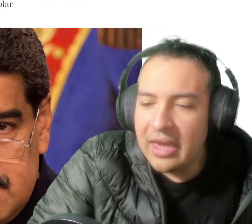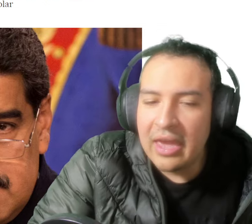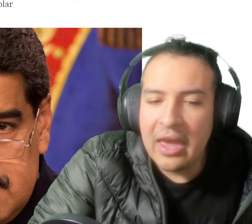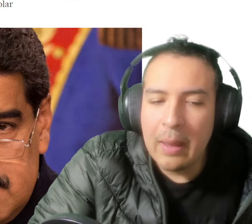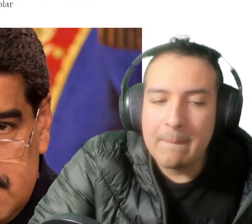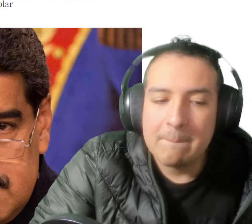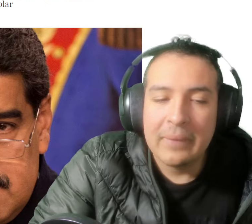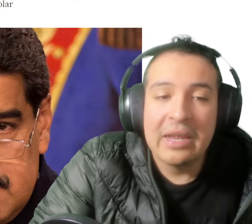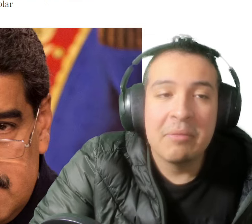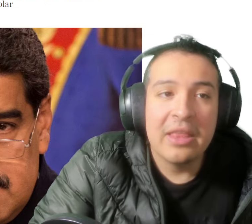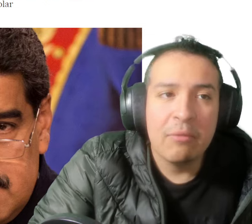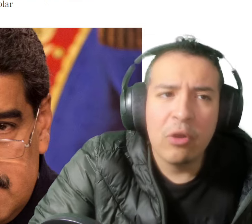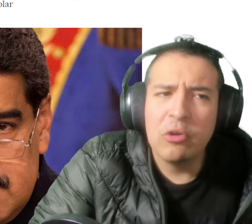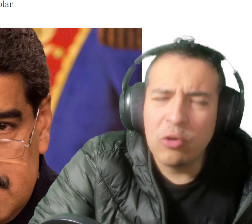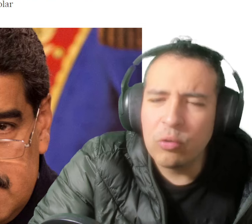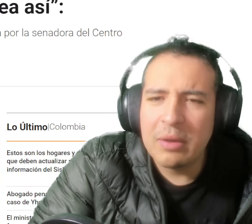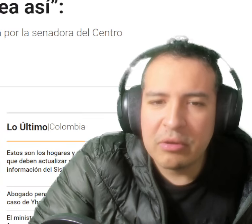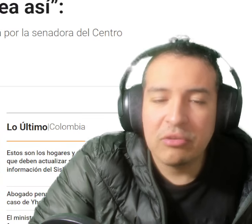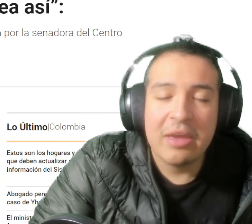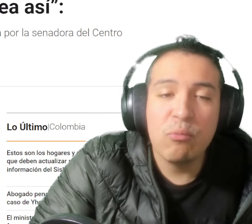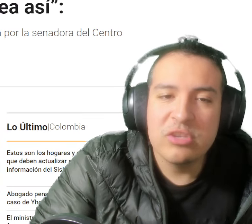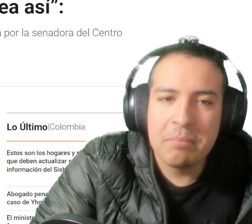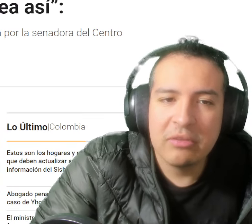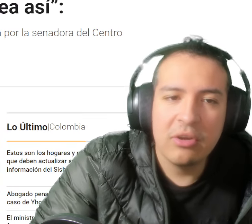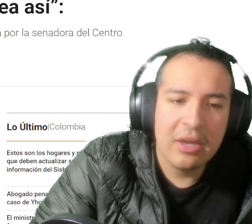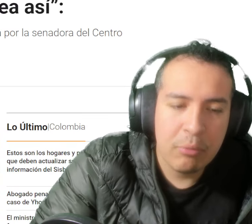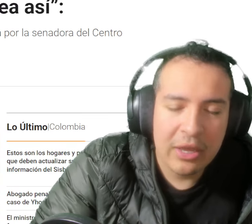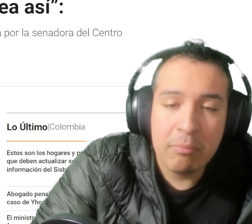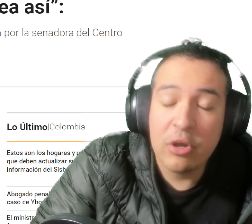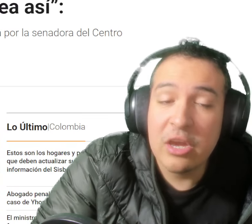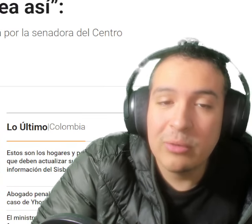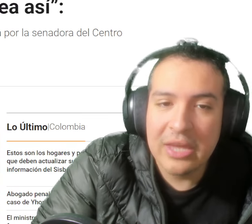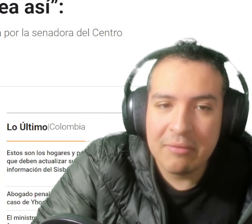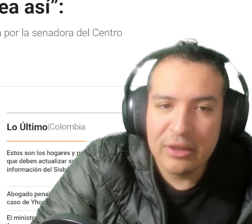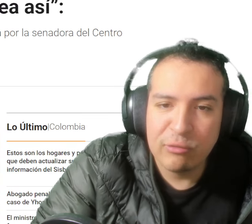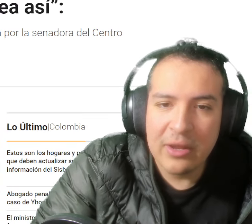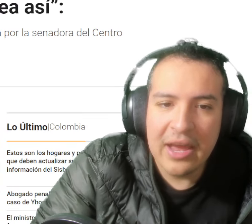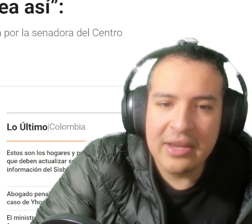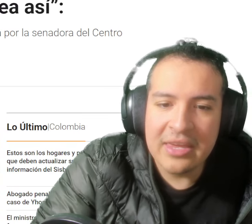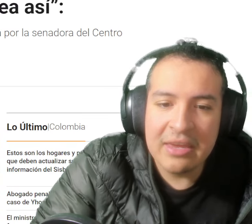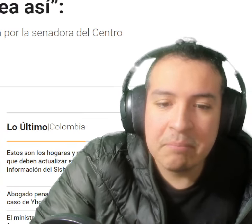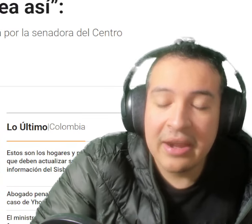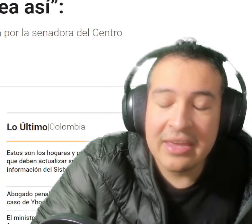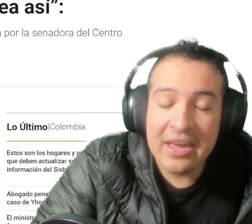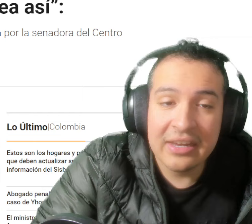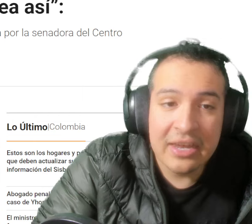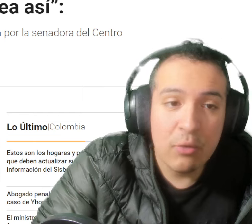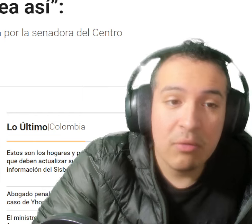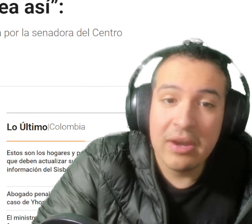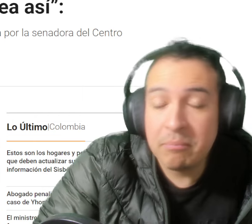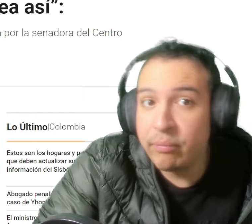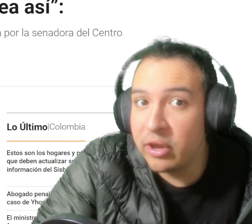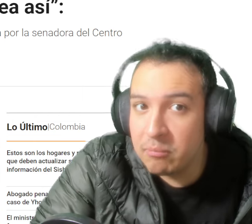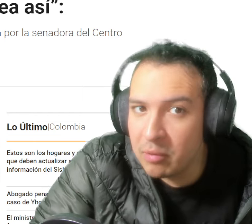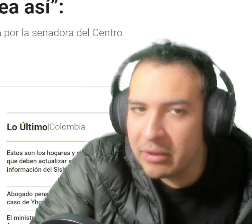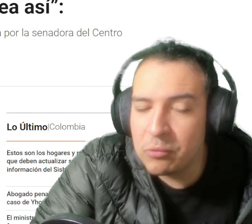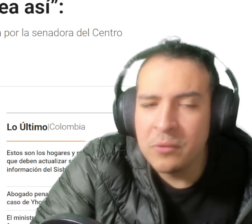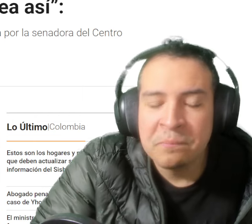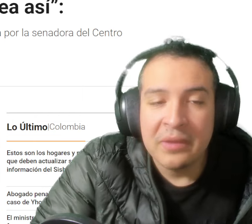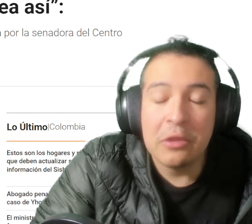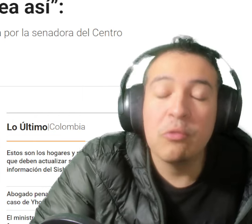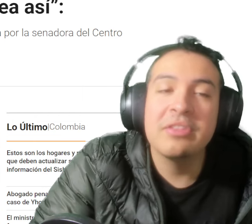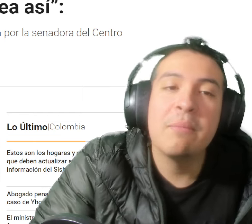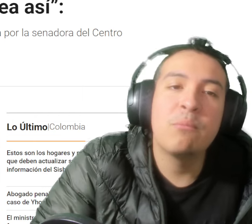eh que lament no no conozco una persona hay muchas personas que por ejemplo han ido a votar a Venezuela y para y han querido volver a por ejemplo a